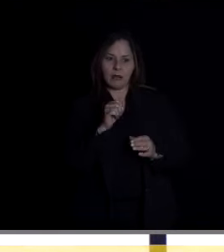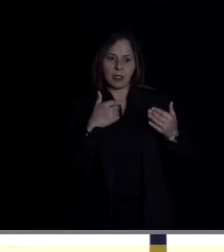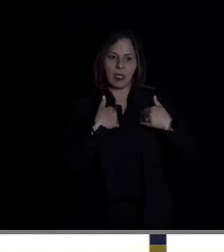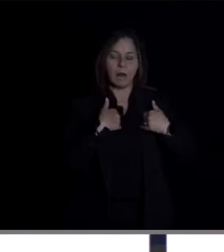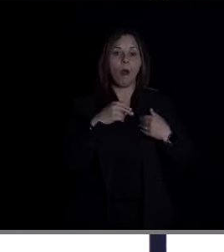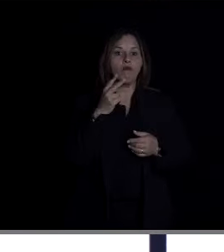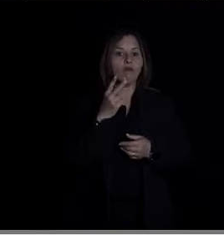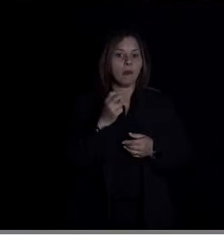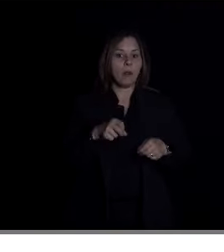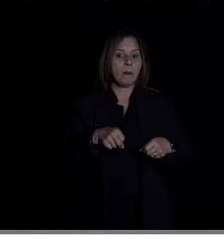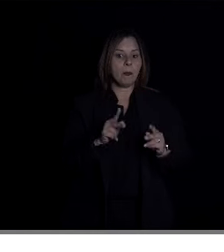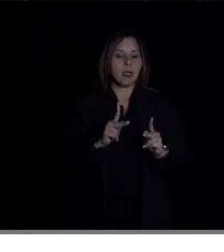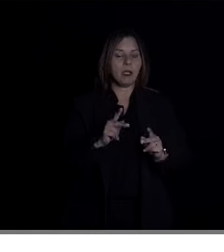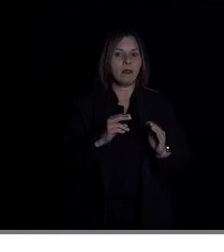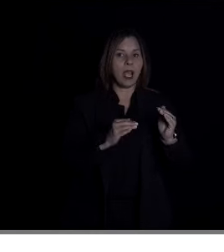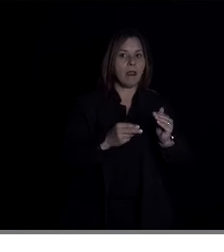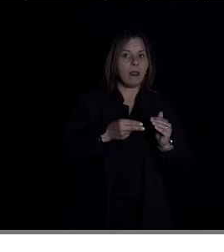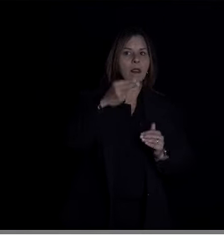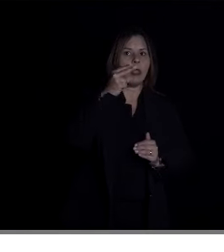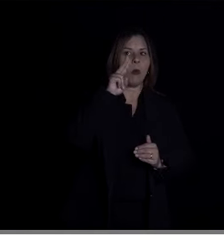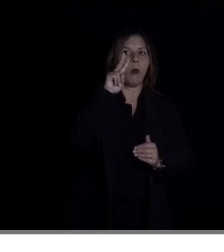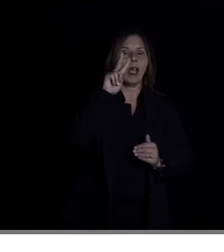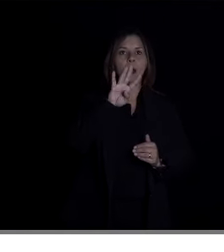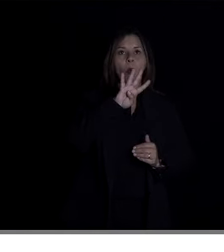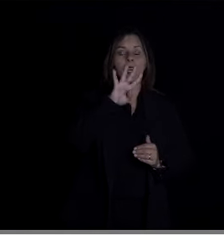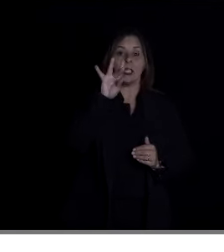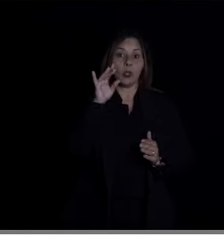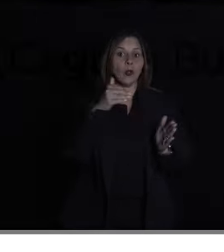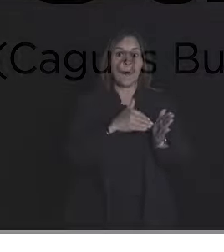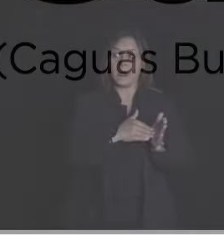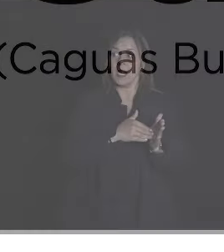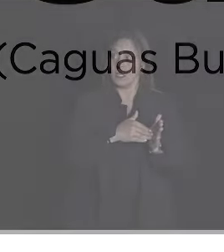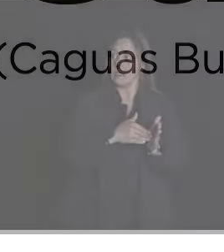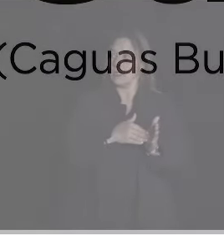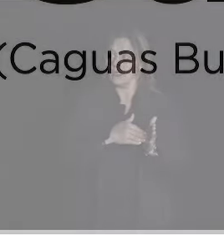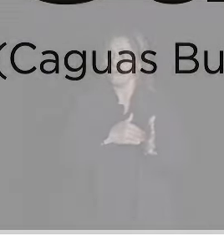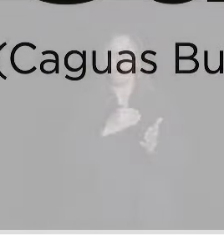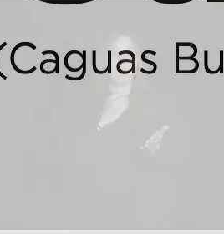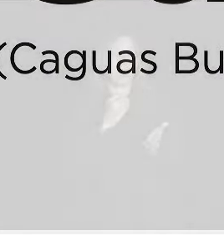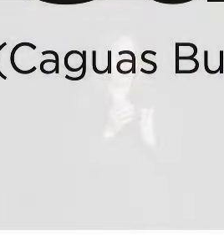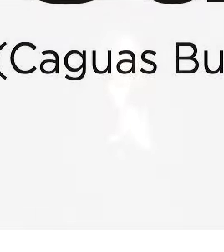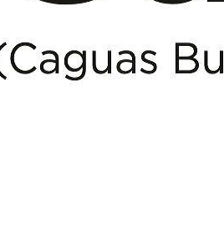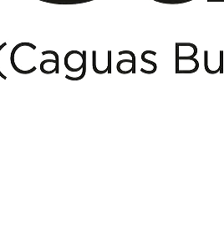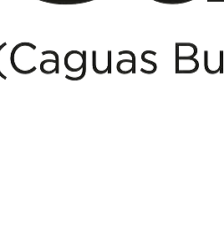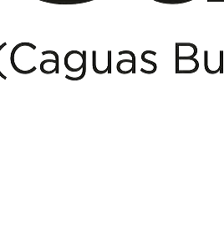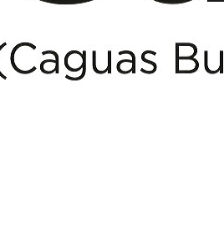de emergencia ascendentes a $48,000, 70 solicitudes de incentivos financieros equivalentes a